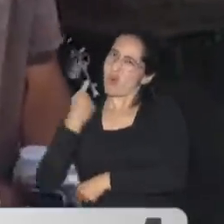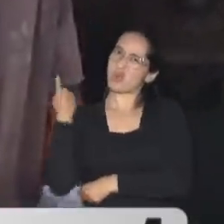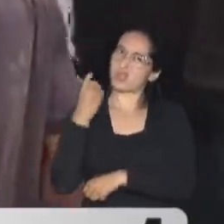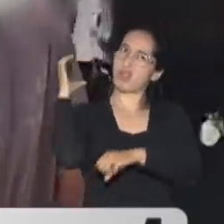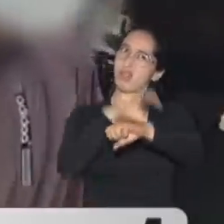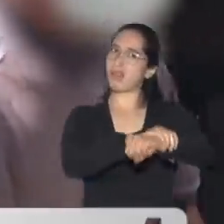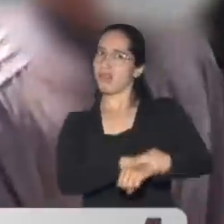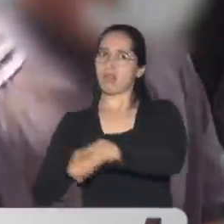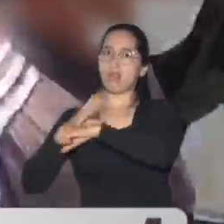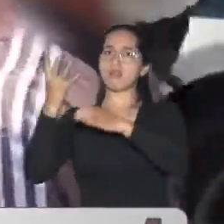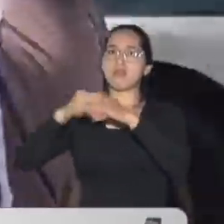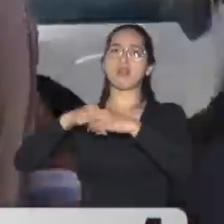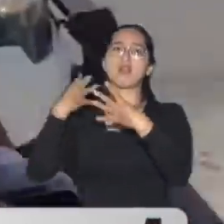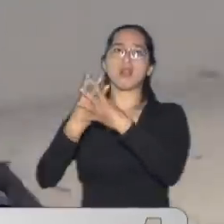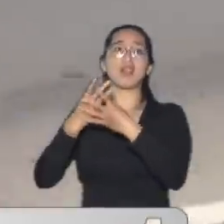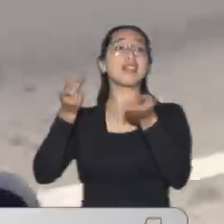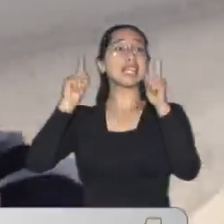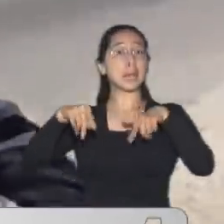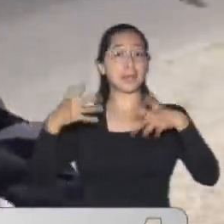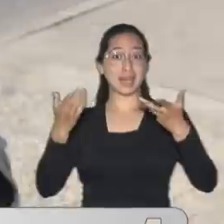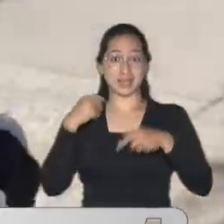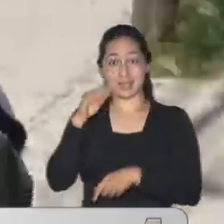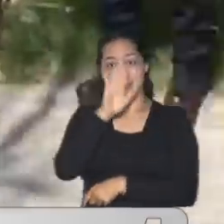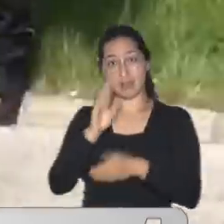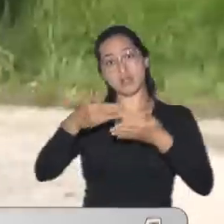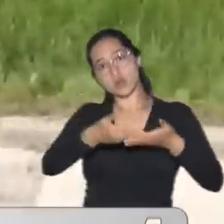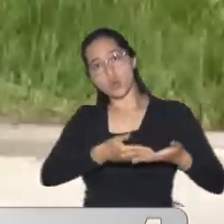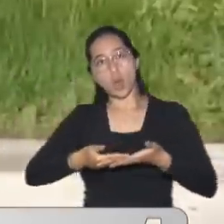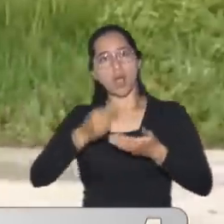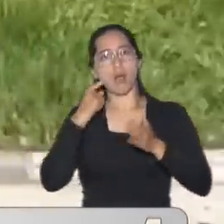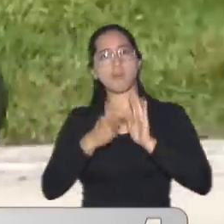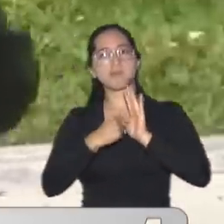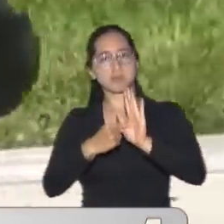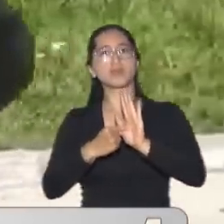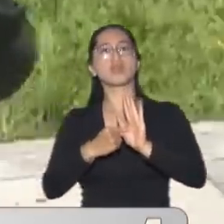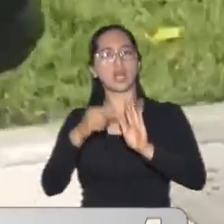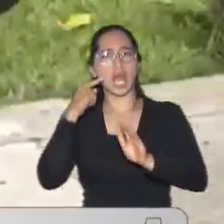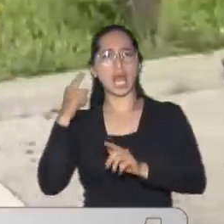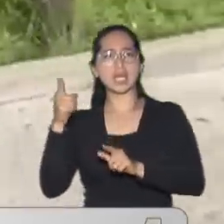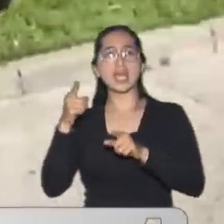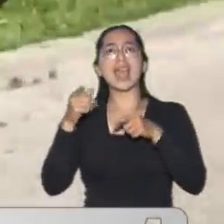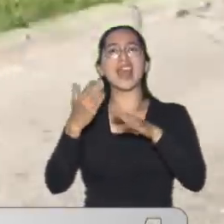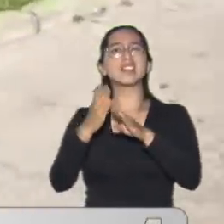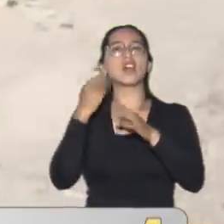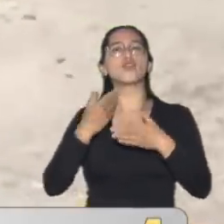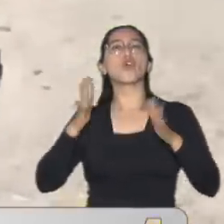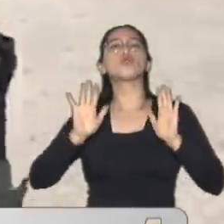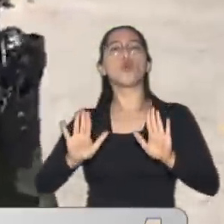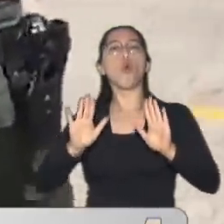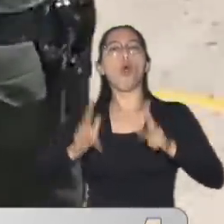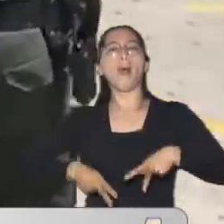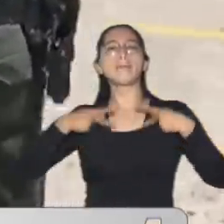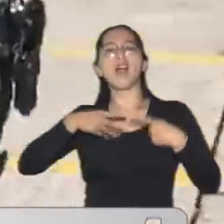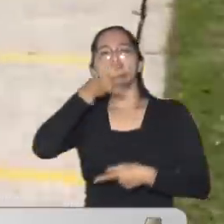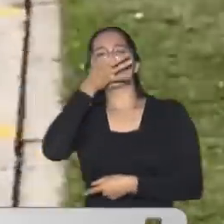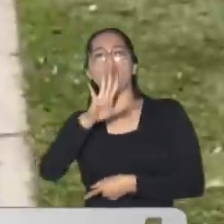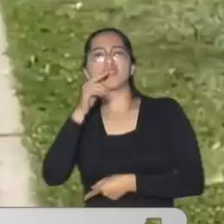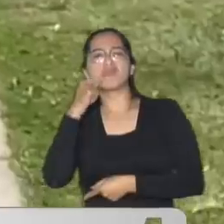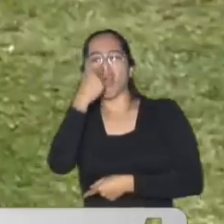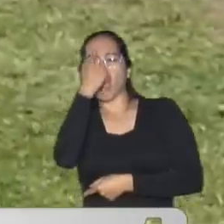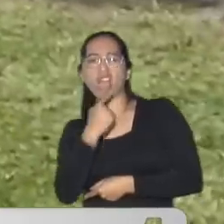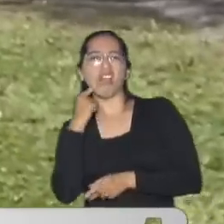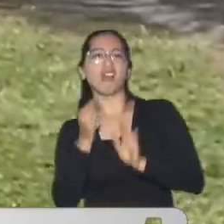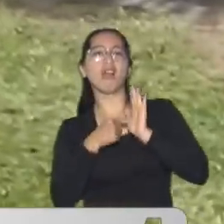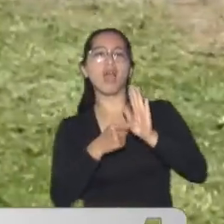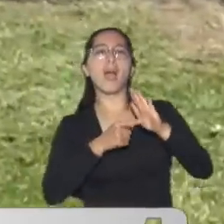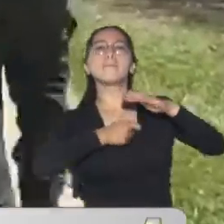en la lista de los más buscados del Quindío. Entre su prontuario delictivo hay varios homicidios. Está vinculado dentro de un homicidio